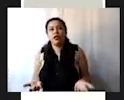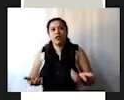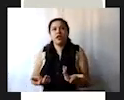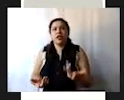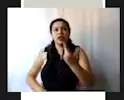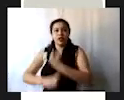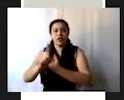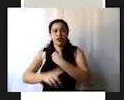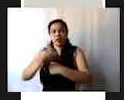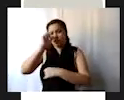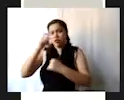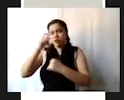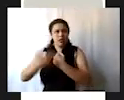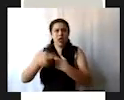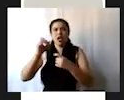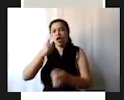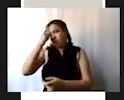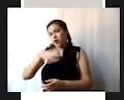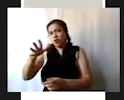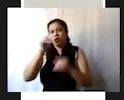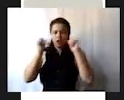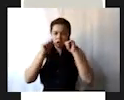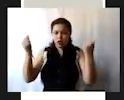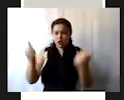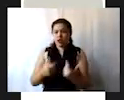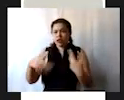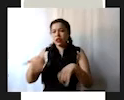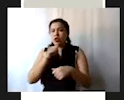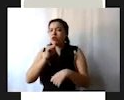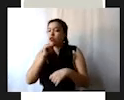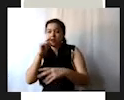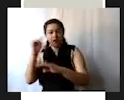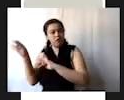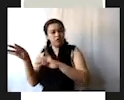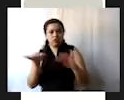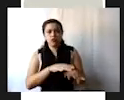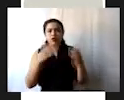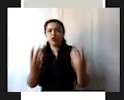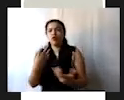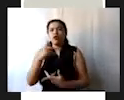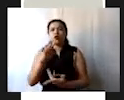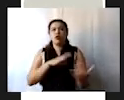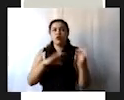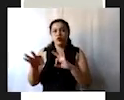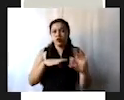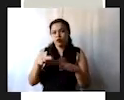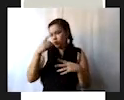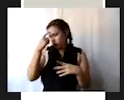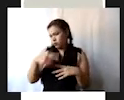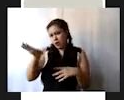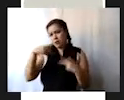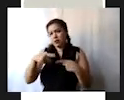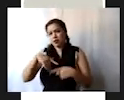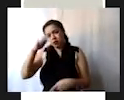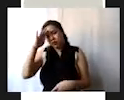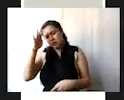para alguna causa en particular de mi organización que no está siendo visibilizada, si es que trabajo a lo mejor con personas